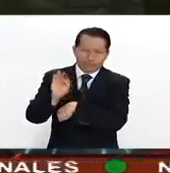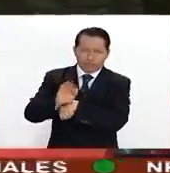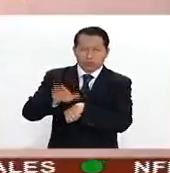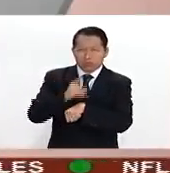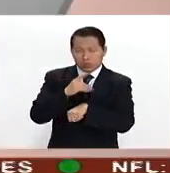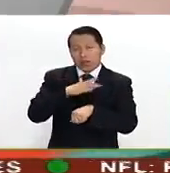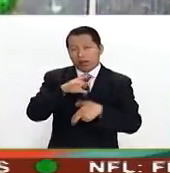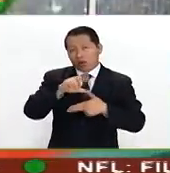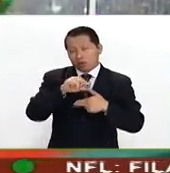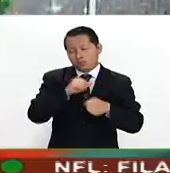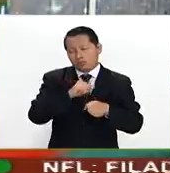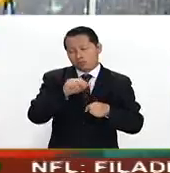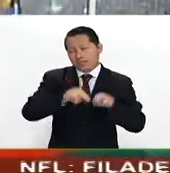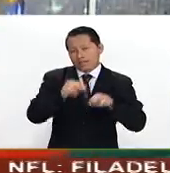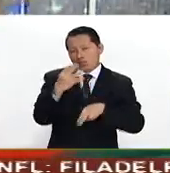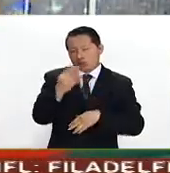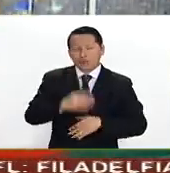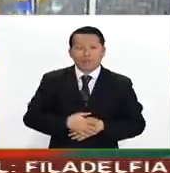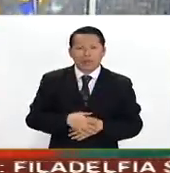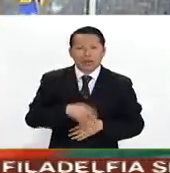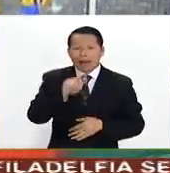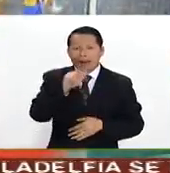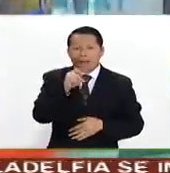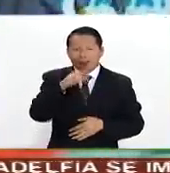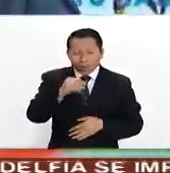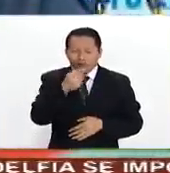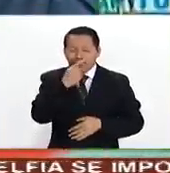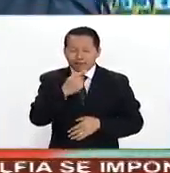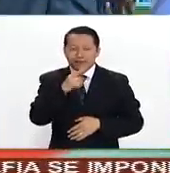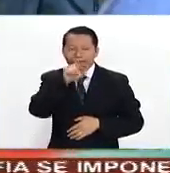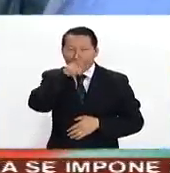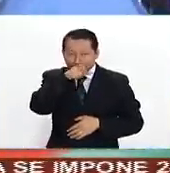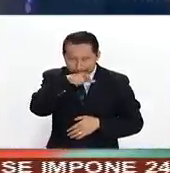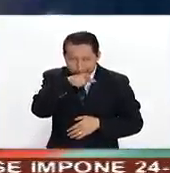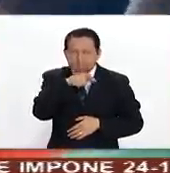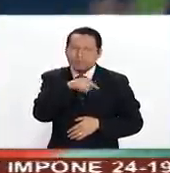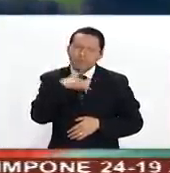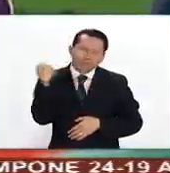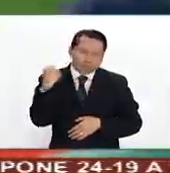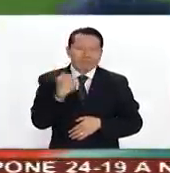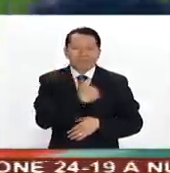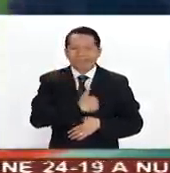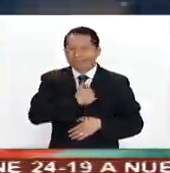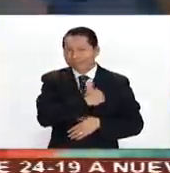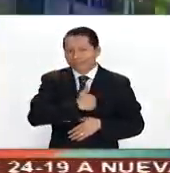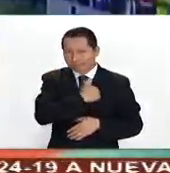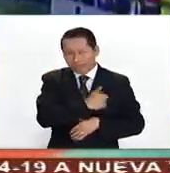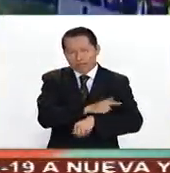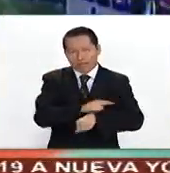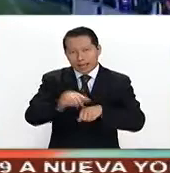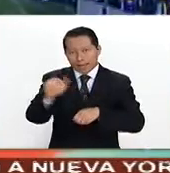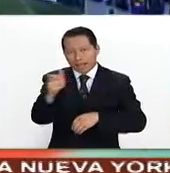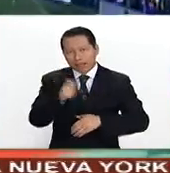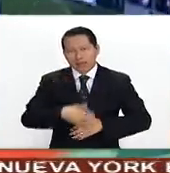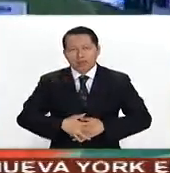4. Ricardo La Volpe lamenta derrota de América ante Tigres en la final de la Liga MX.